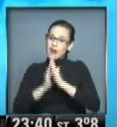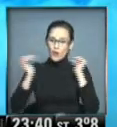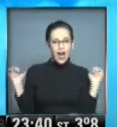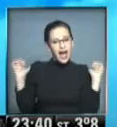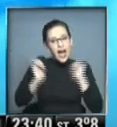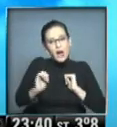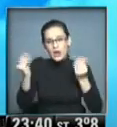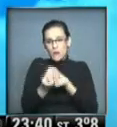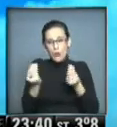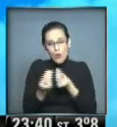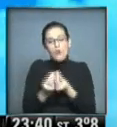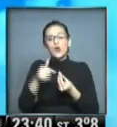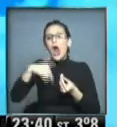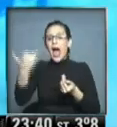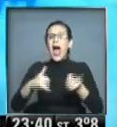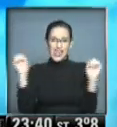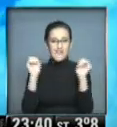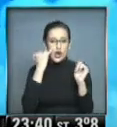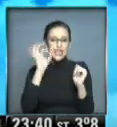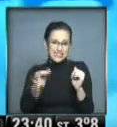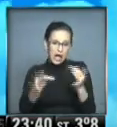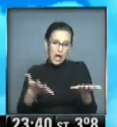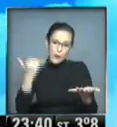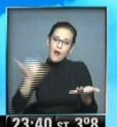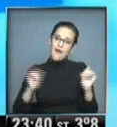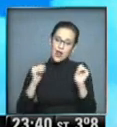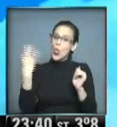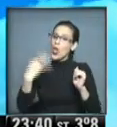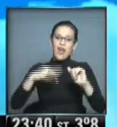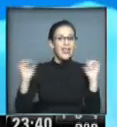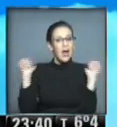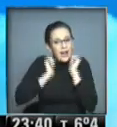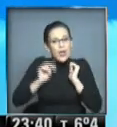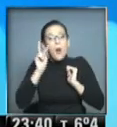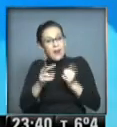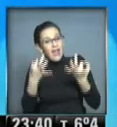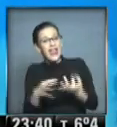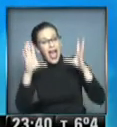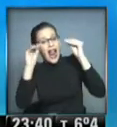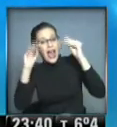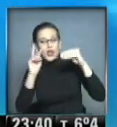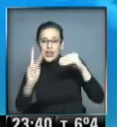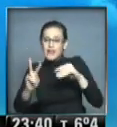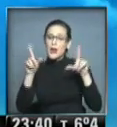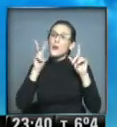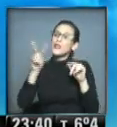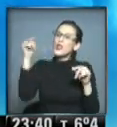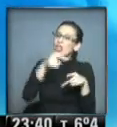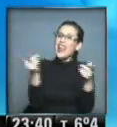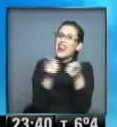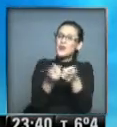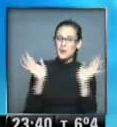días que quedan. Por supuesto, estamos en pleno invierno, como no podía ser de otra manera, hay que abrigarse. Y mirar calentitos a la noche, Visión 7 Resumen, que